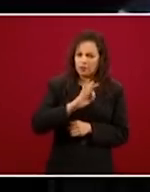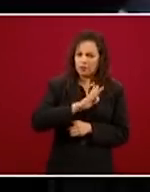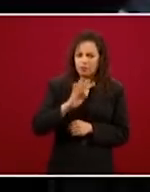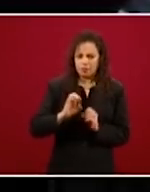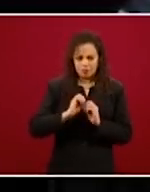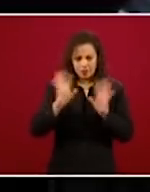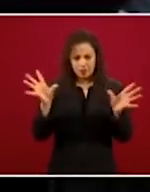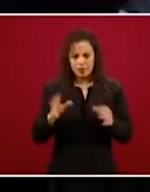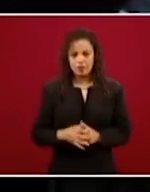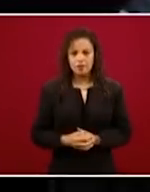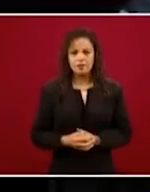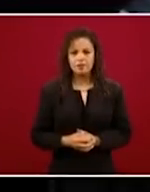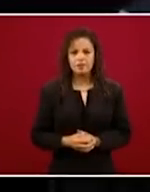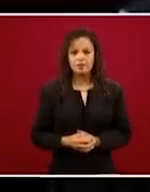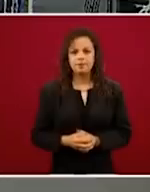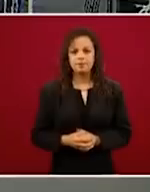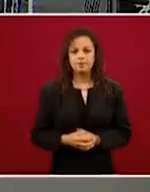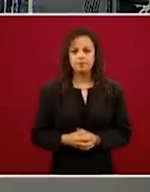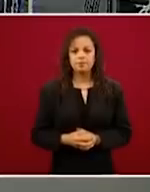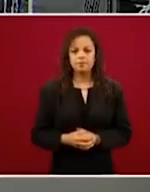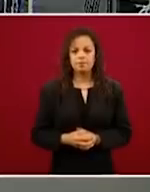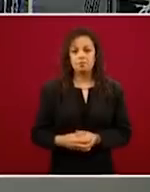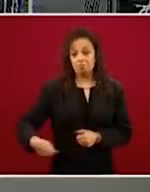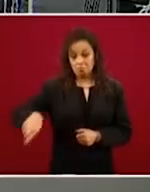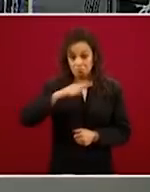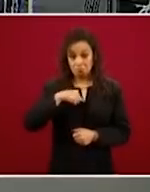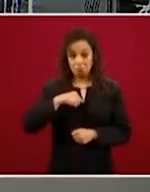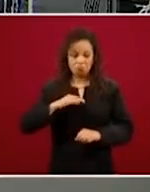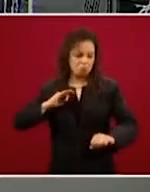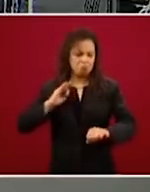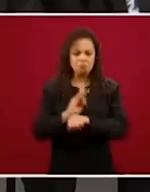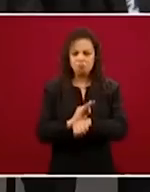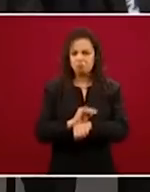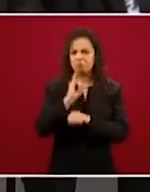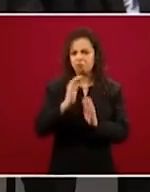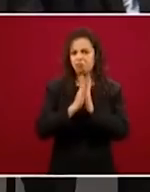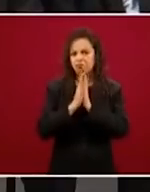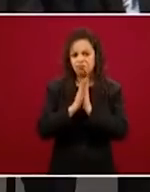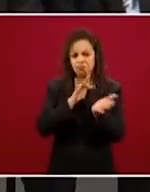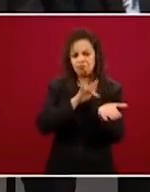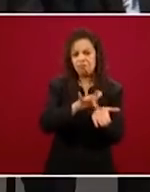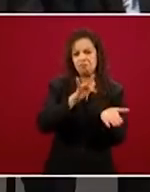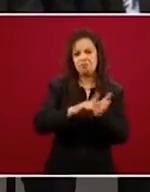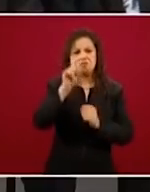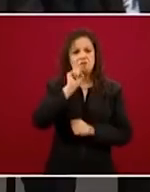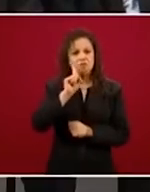nosotros estamos a favor de las mujeres no somos machistas